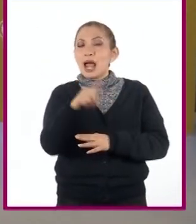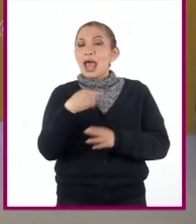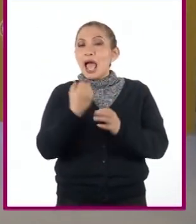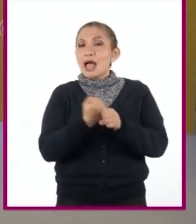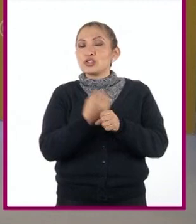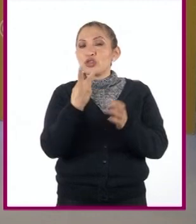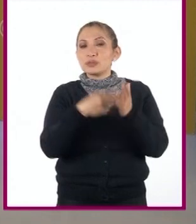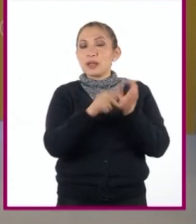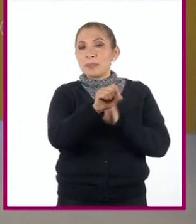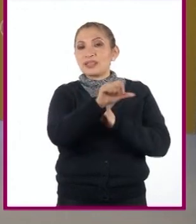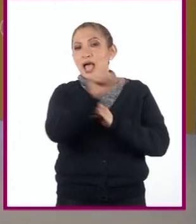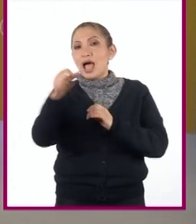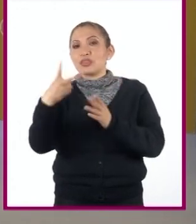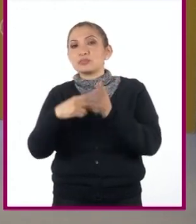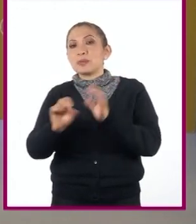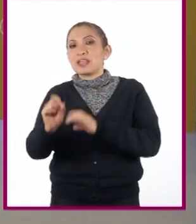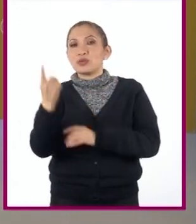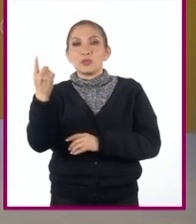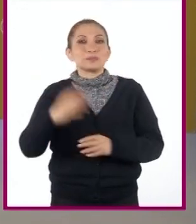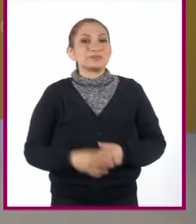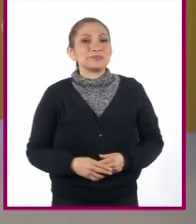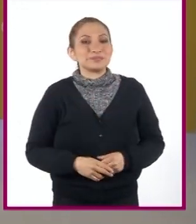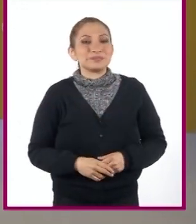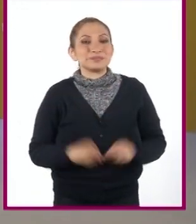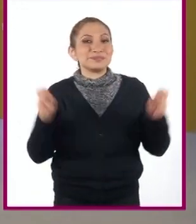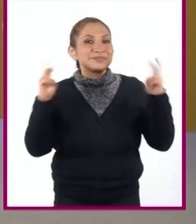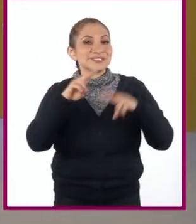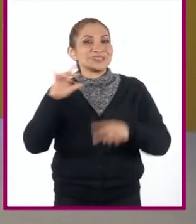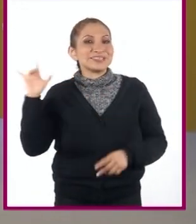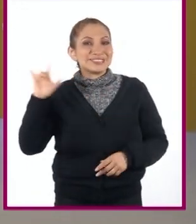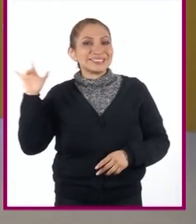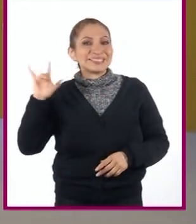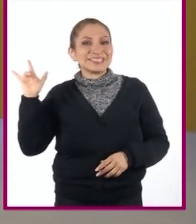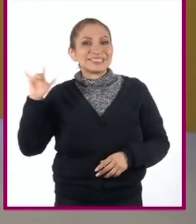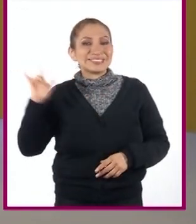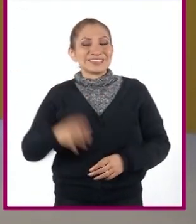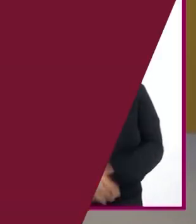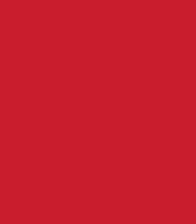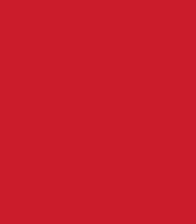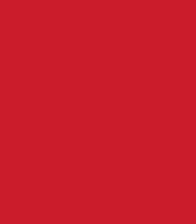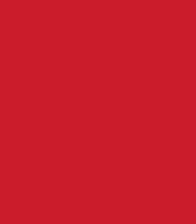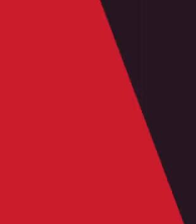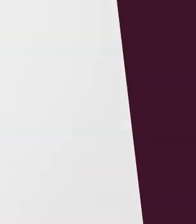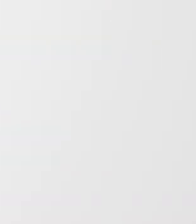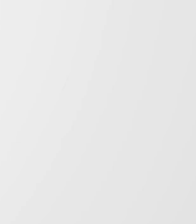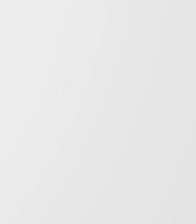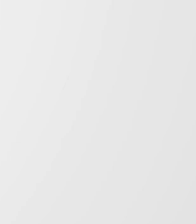ciclo escolar 2020-2021. ¡Hasta la próxima!